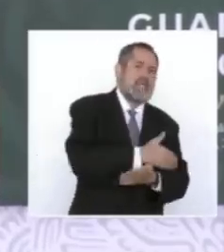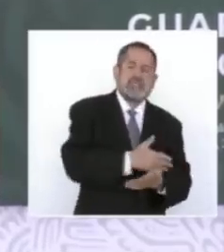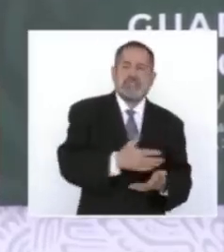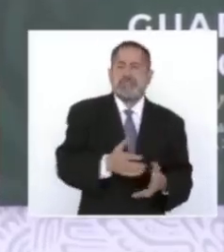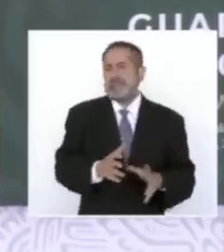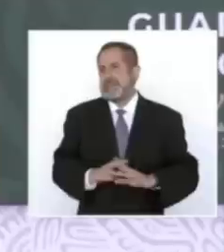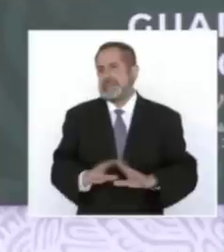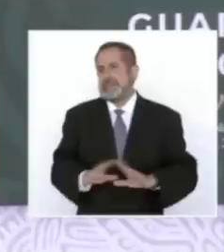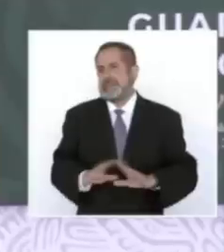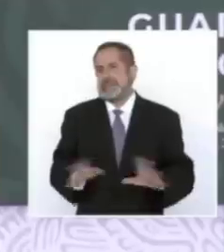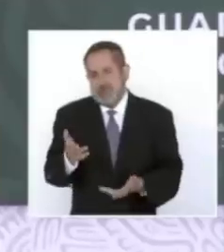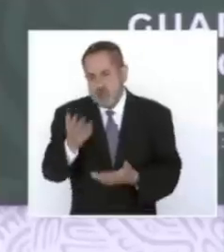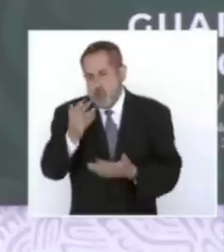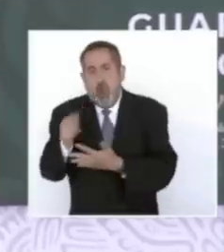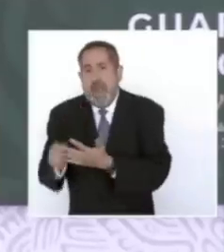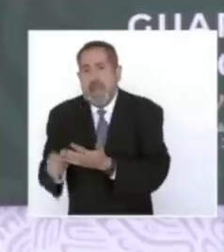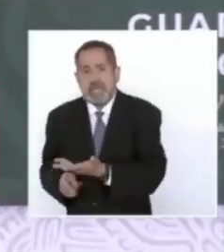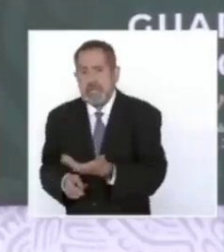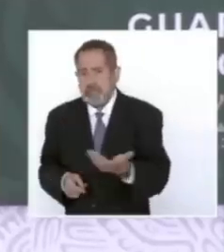Por eso